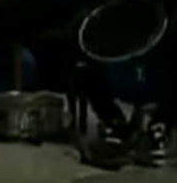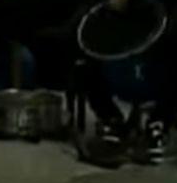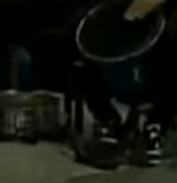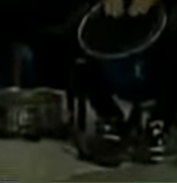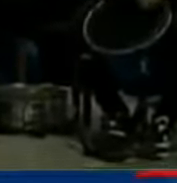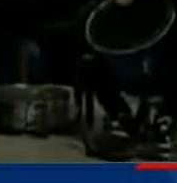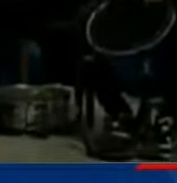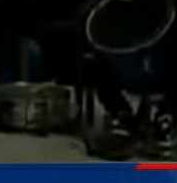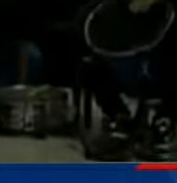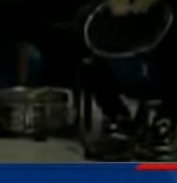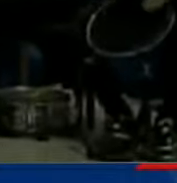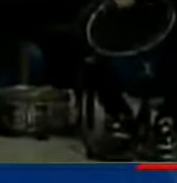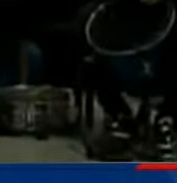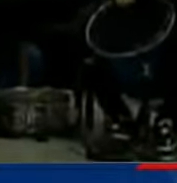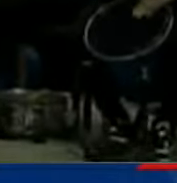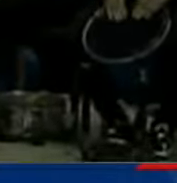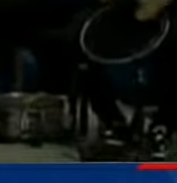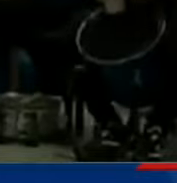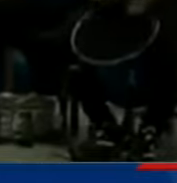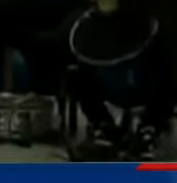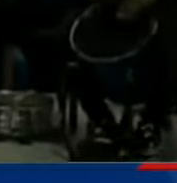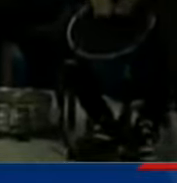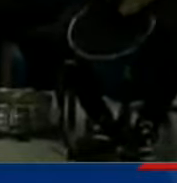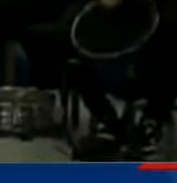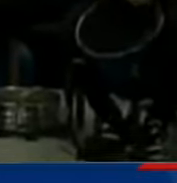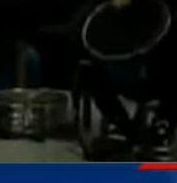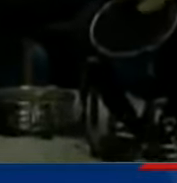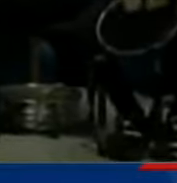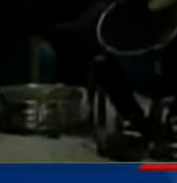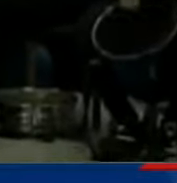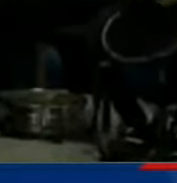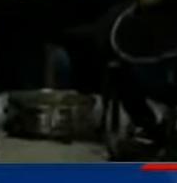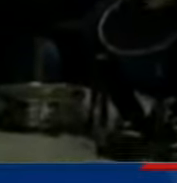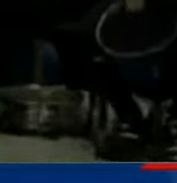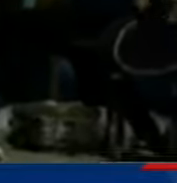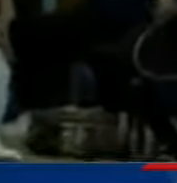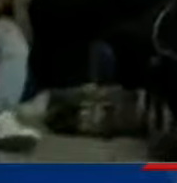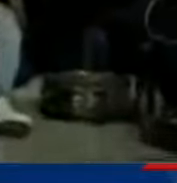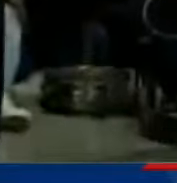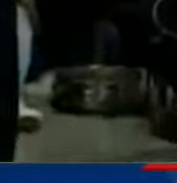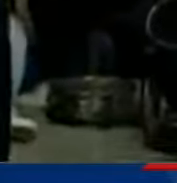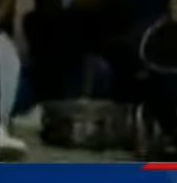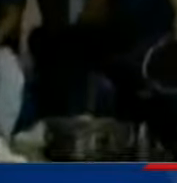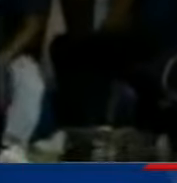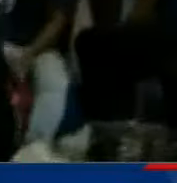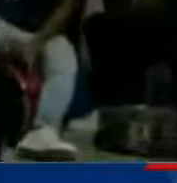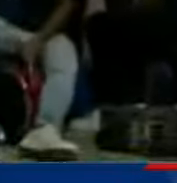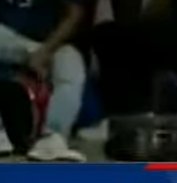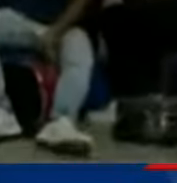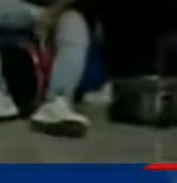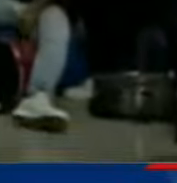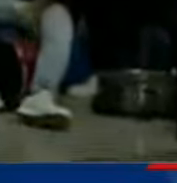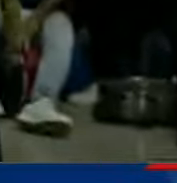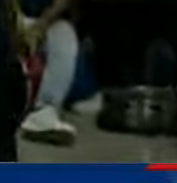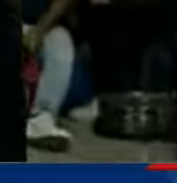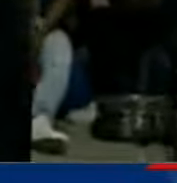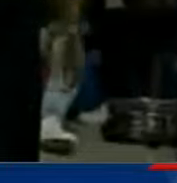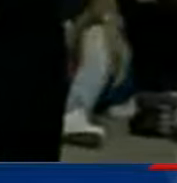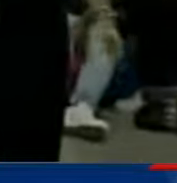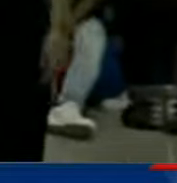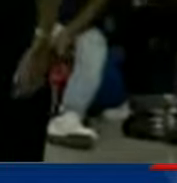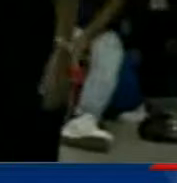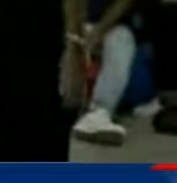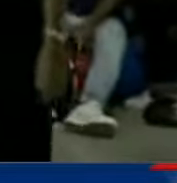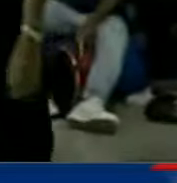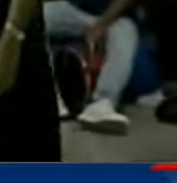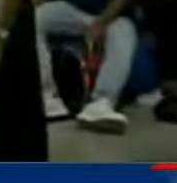Un abrazo desde la Universidad Nacional Experimental Francisco de Miranda, de Falcón, de nuestra tierra caquetía.